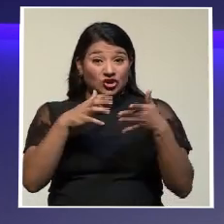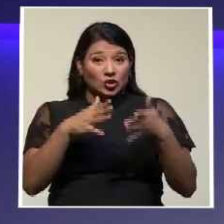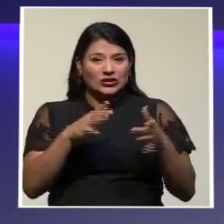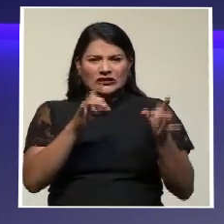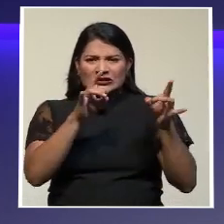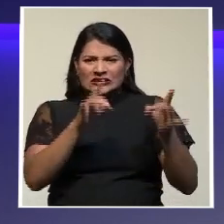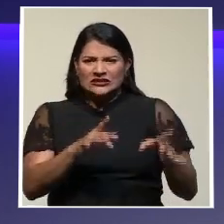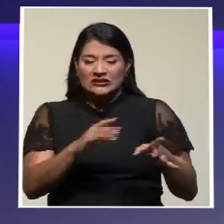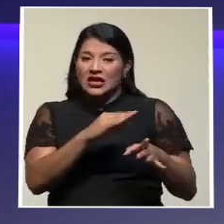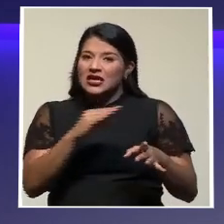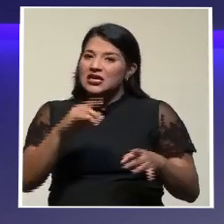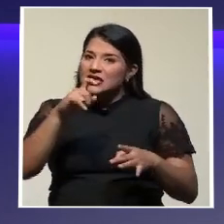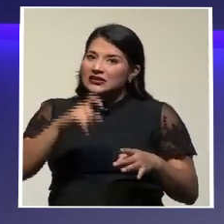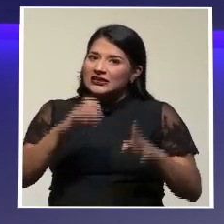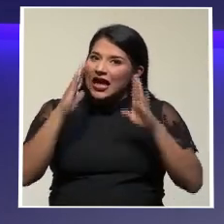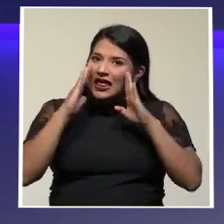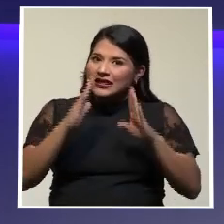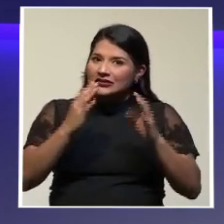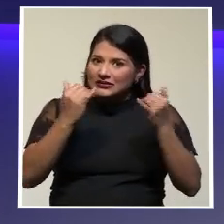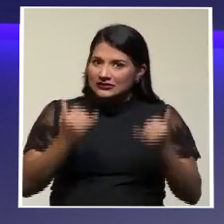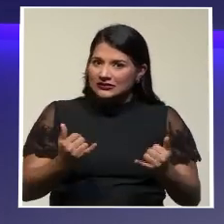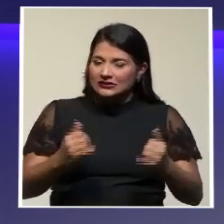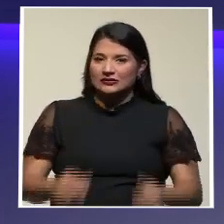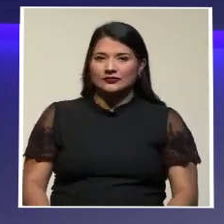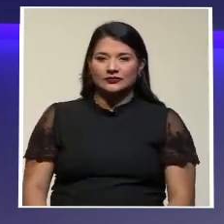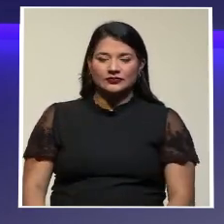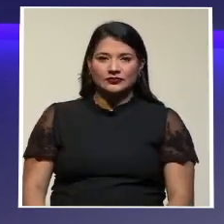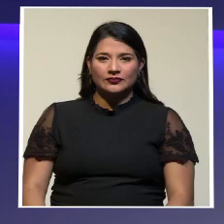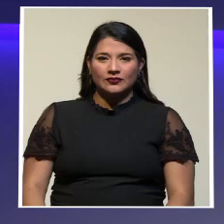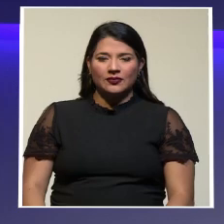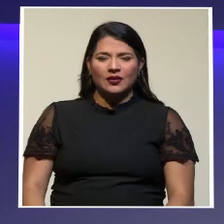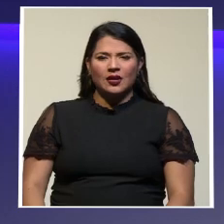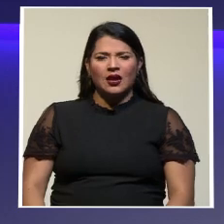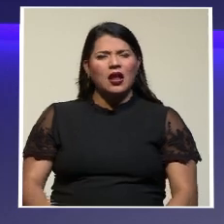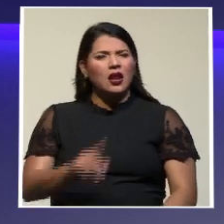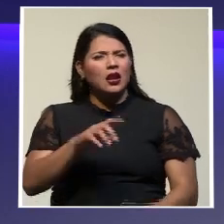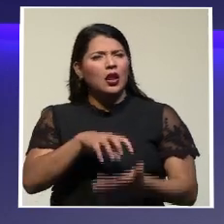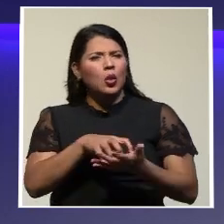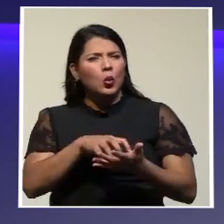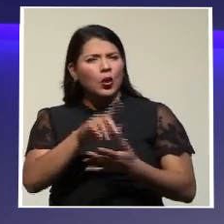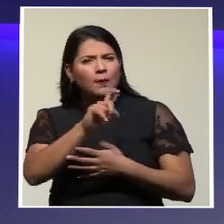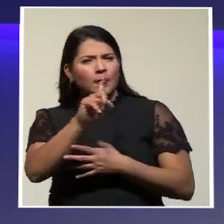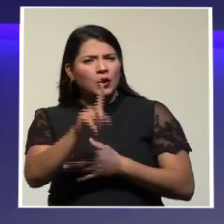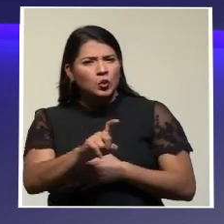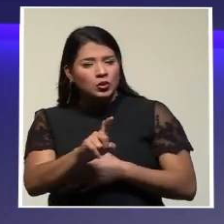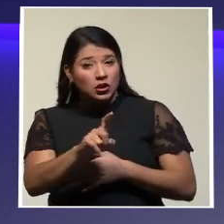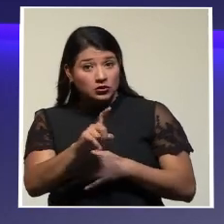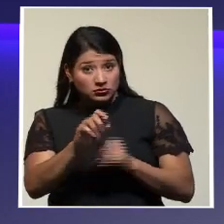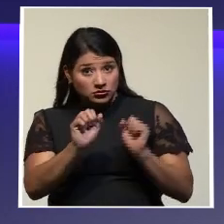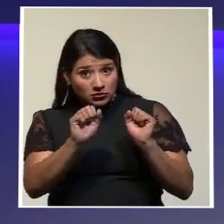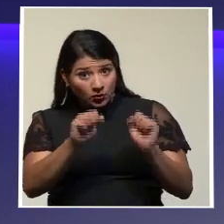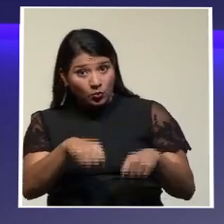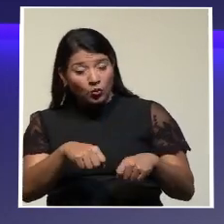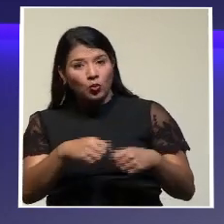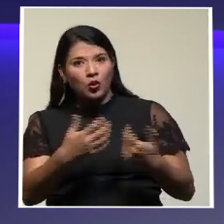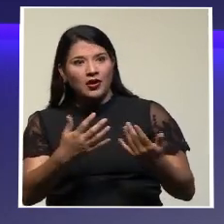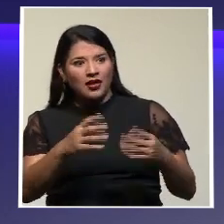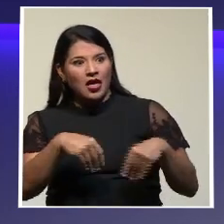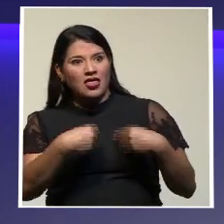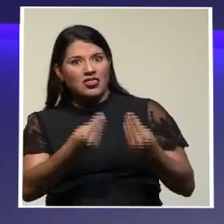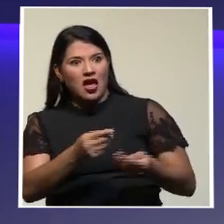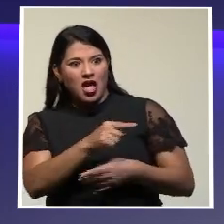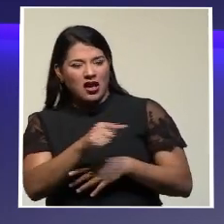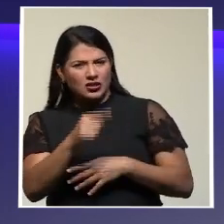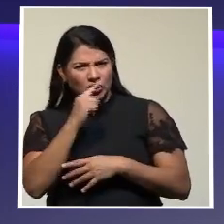y requiere de atención inmediata. La pregunta ¿es posible dotar a estas niñas y